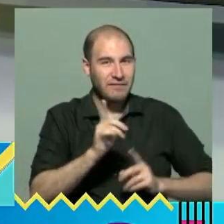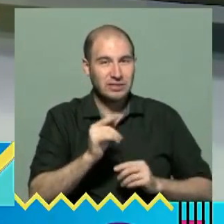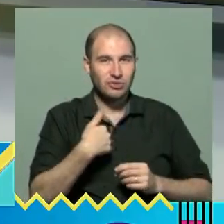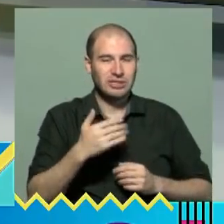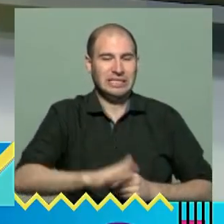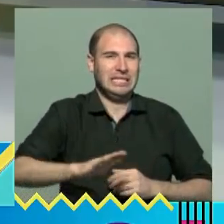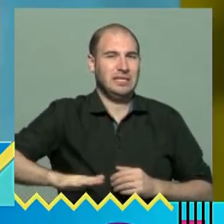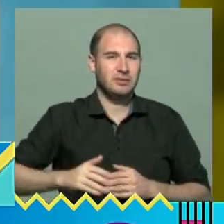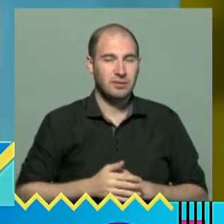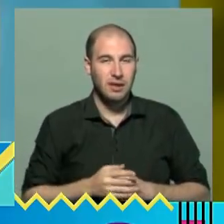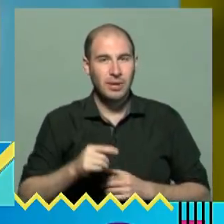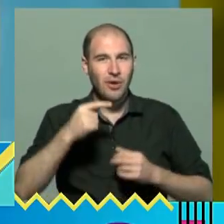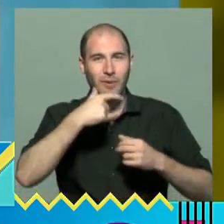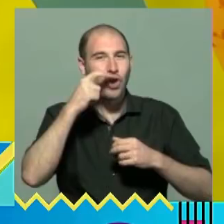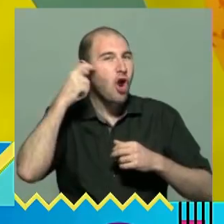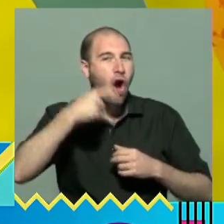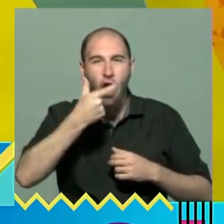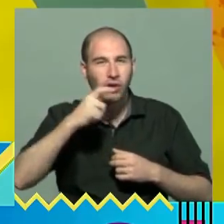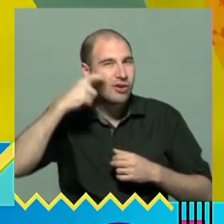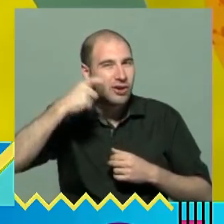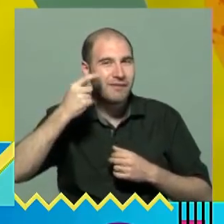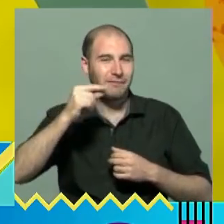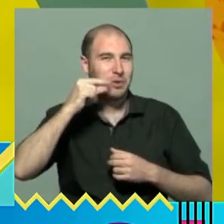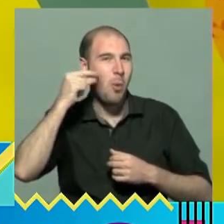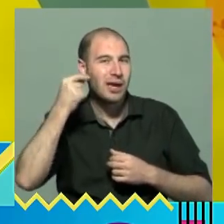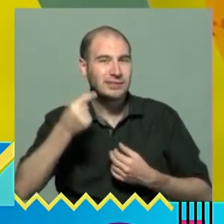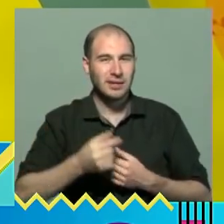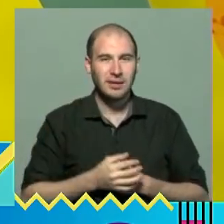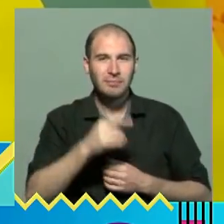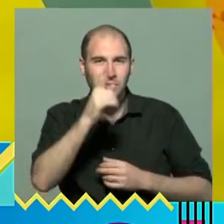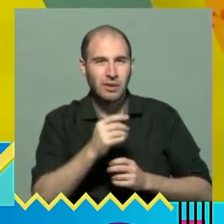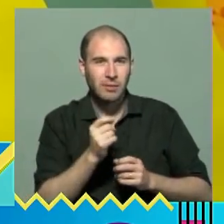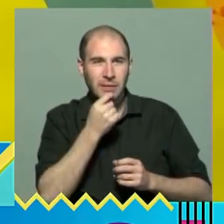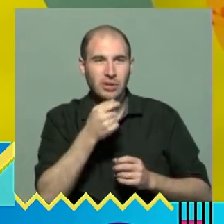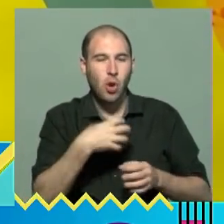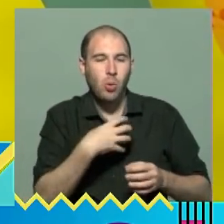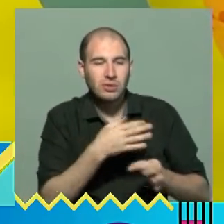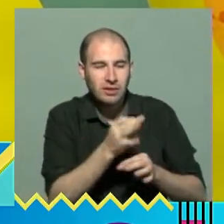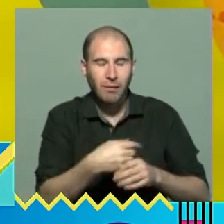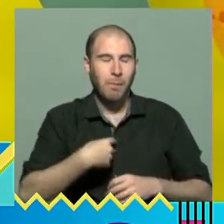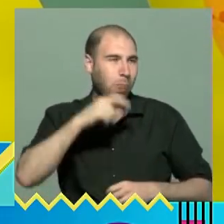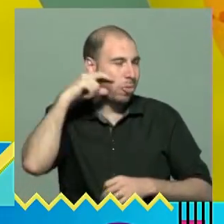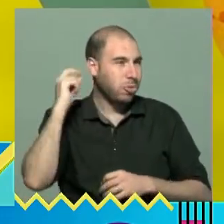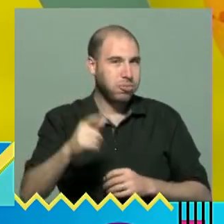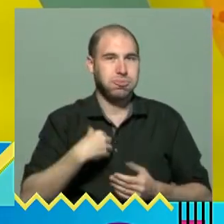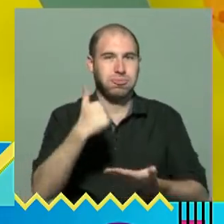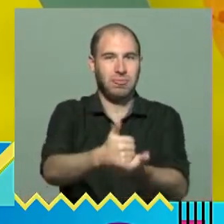somos chicos, te pones colorado, te da vergüenza. Cuando alguien te viene a dar un curso, te querés morir si te hacen